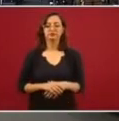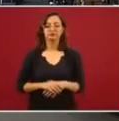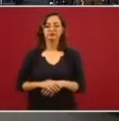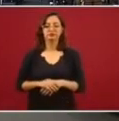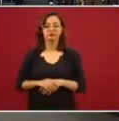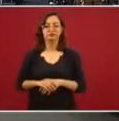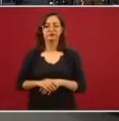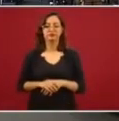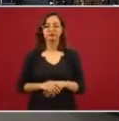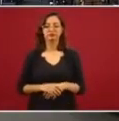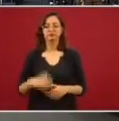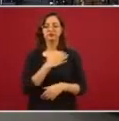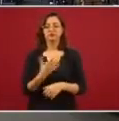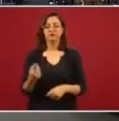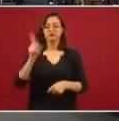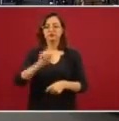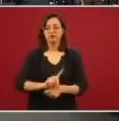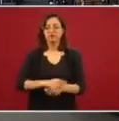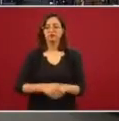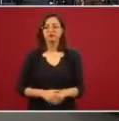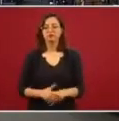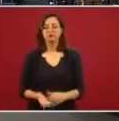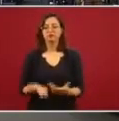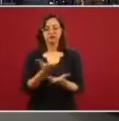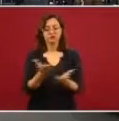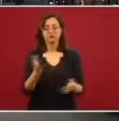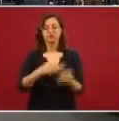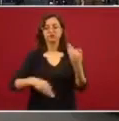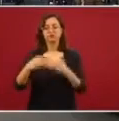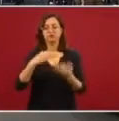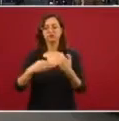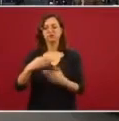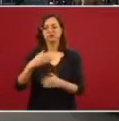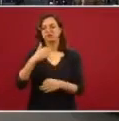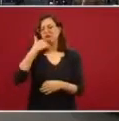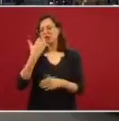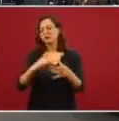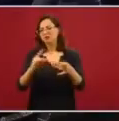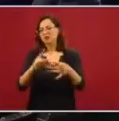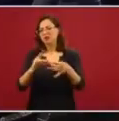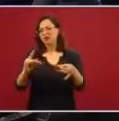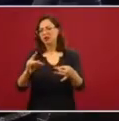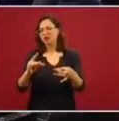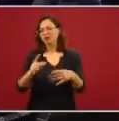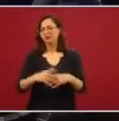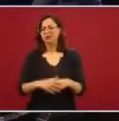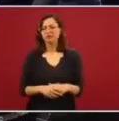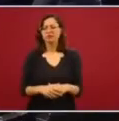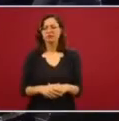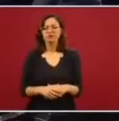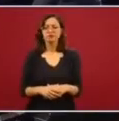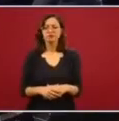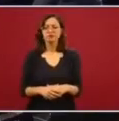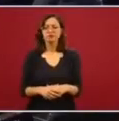buenos días siempre este subsecretario nada más que una precisión ya que dice